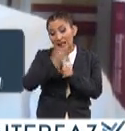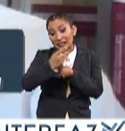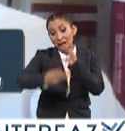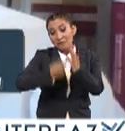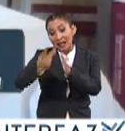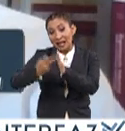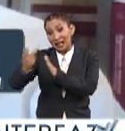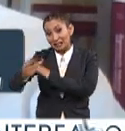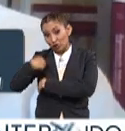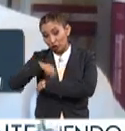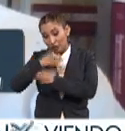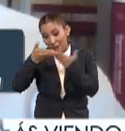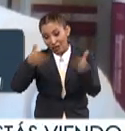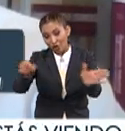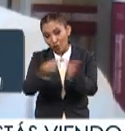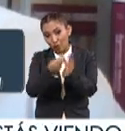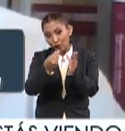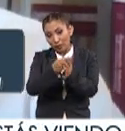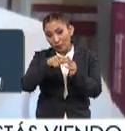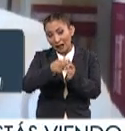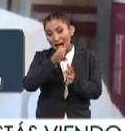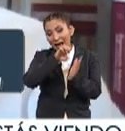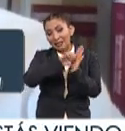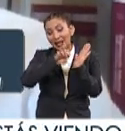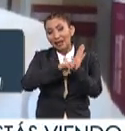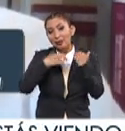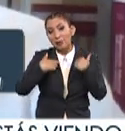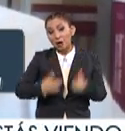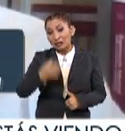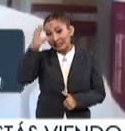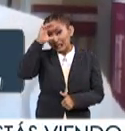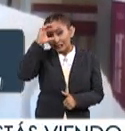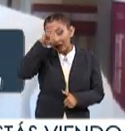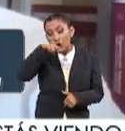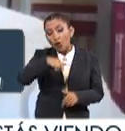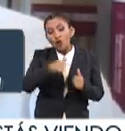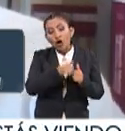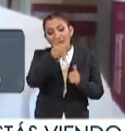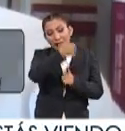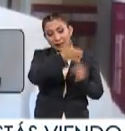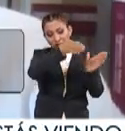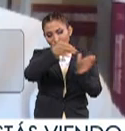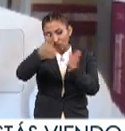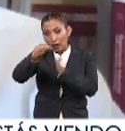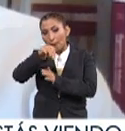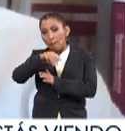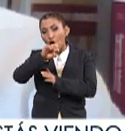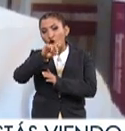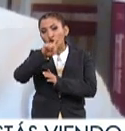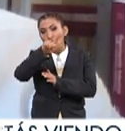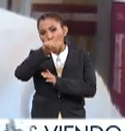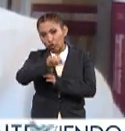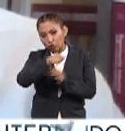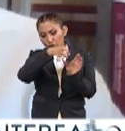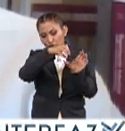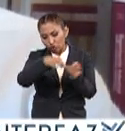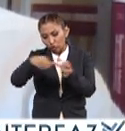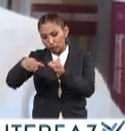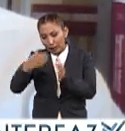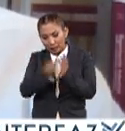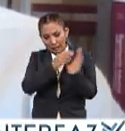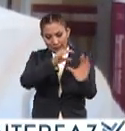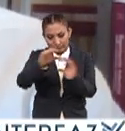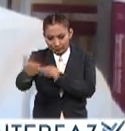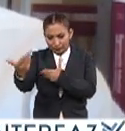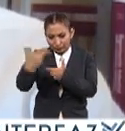ocasión estamos abriendo este curso Ética del Ser Humano y la Ciencia, donde a través de 6 módulos incluimos y enseñamos